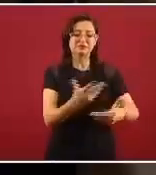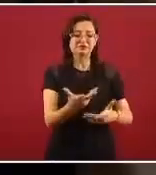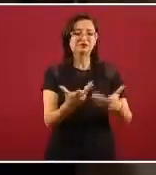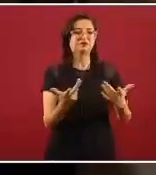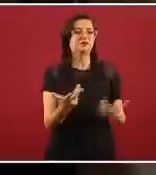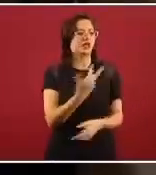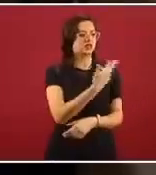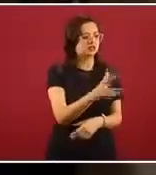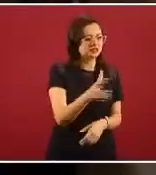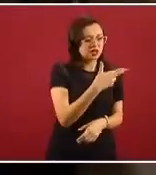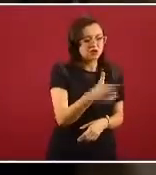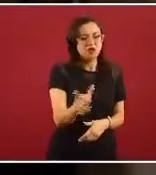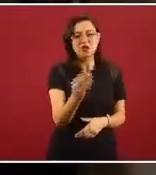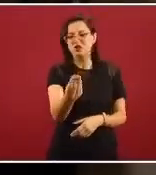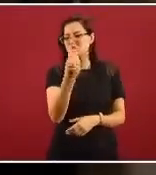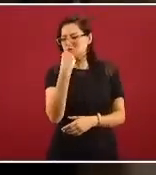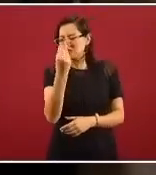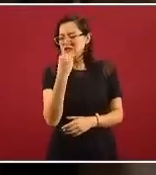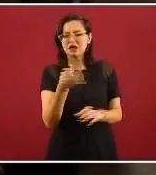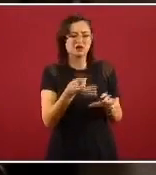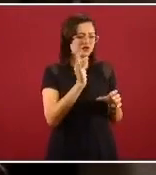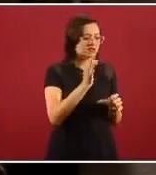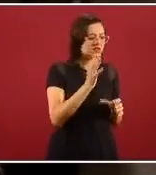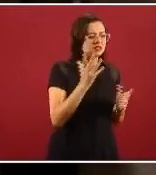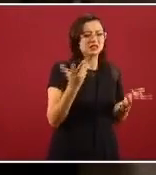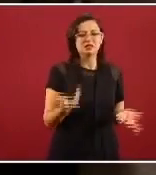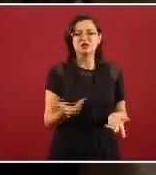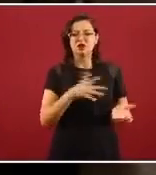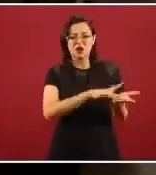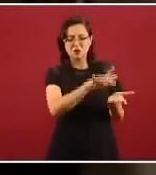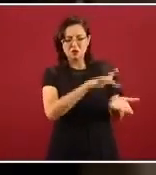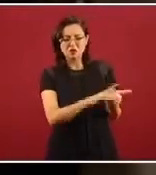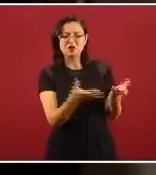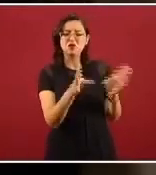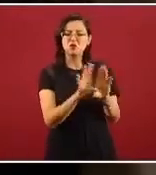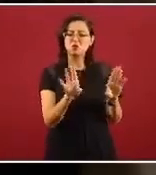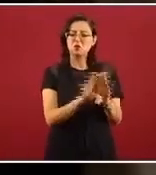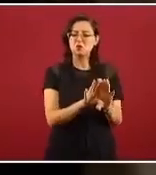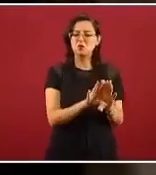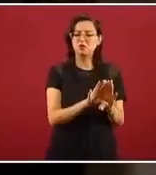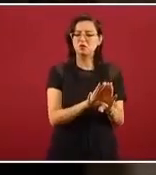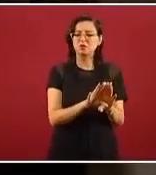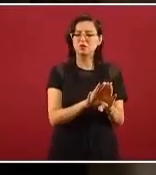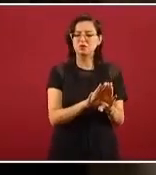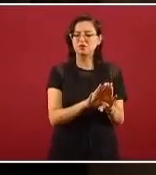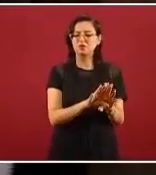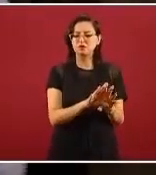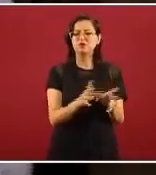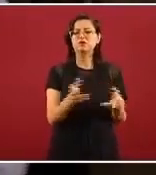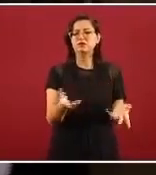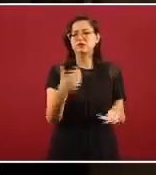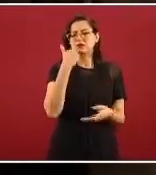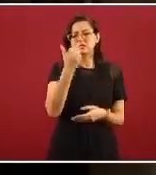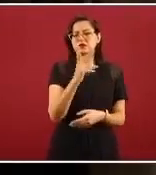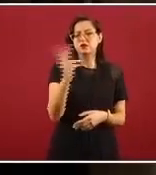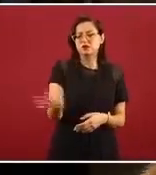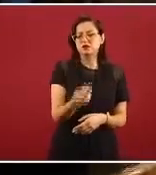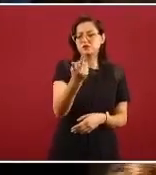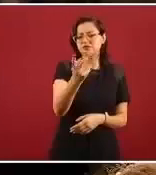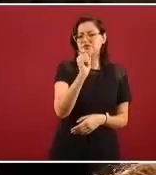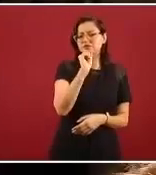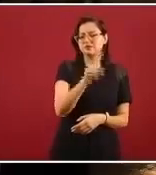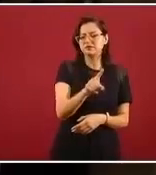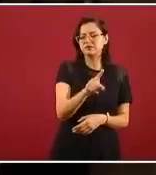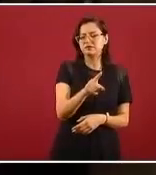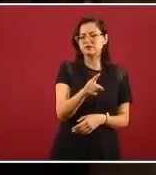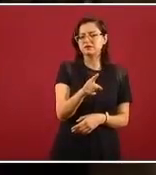fondas, los restaurantes, las cafeterías? ¿Se va a apoyar a eso, presidente? Y si me gustaría preguntarle también, ¿cuál es el